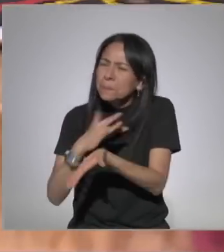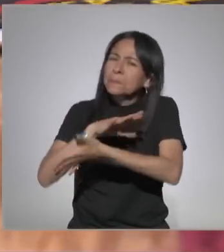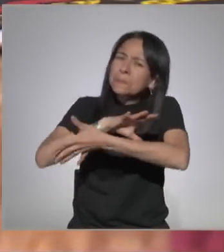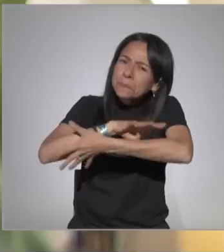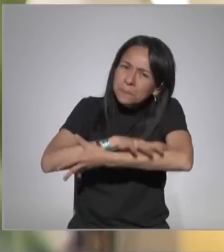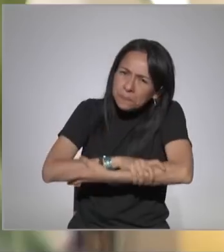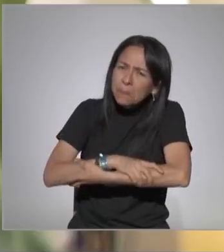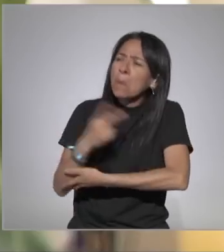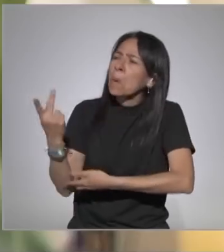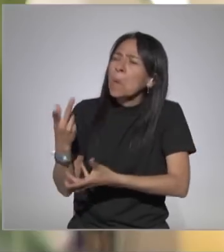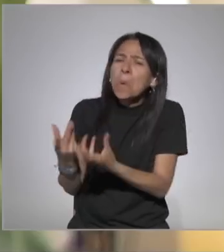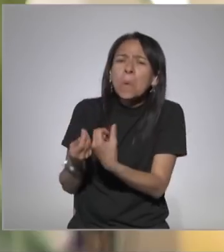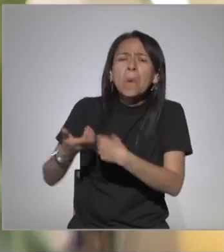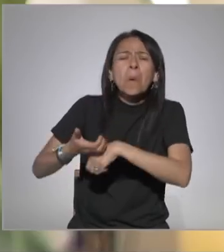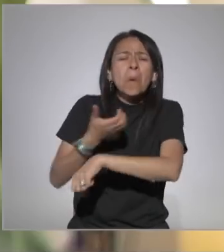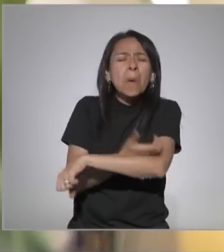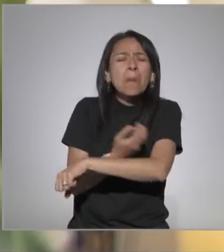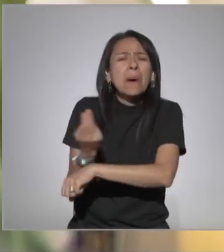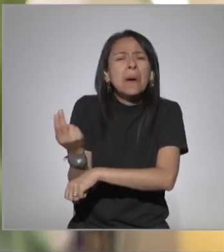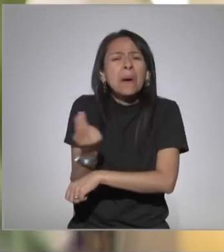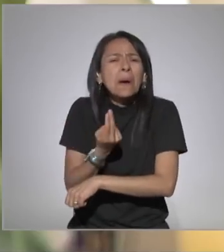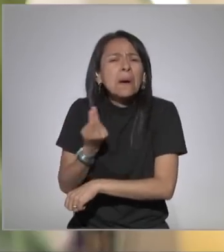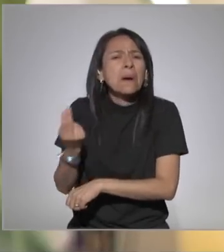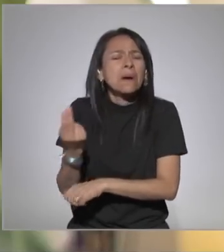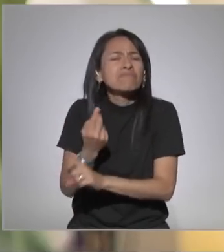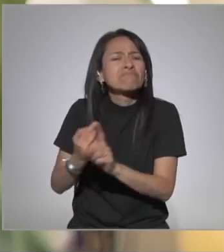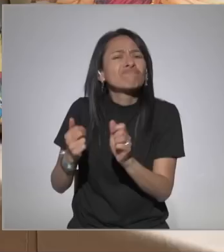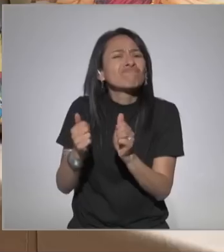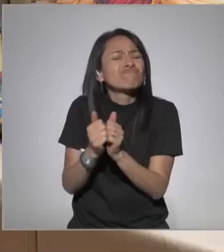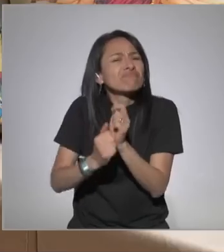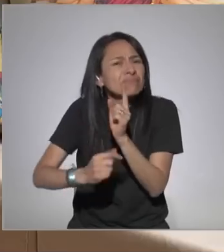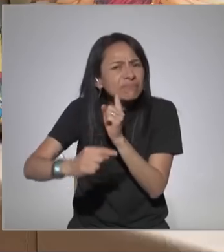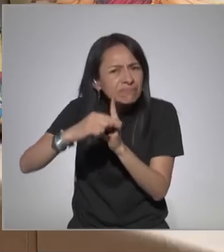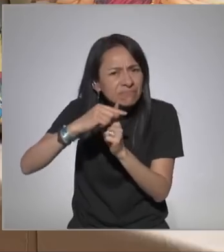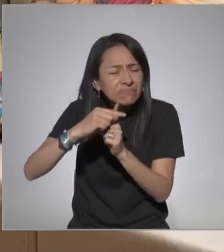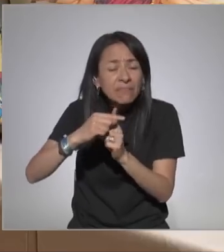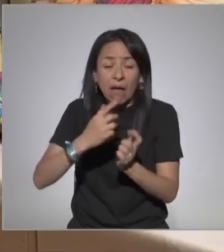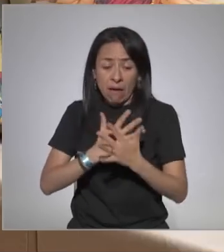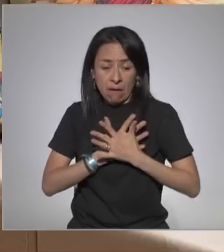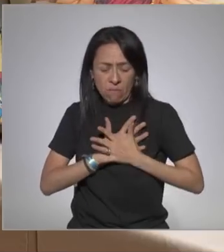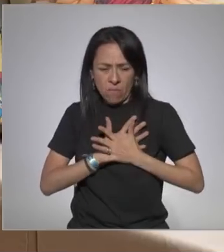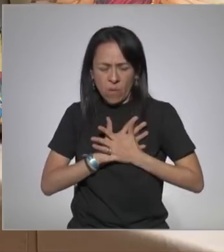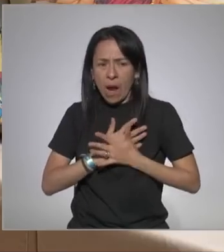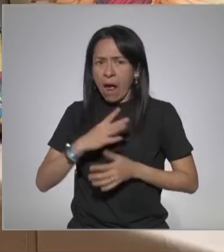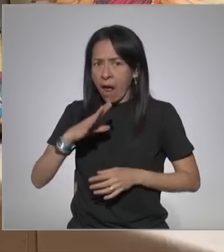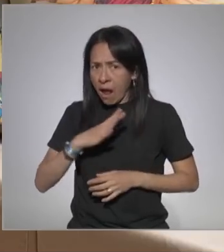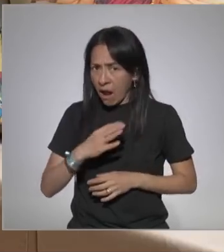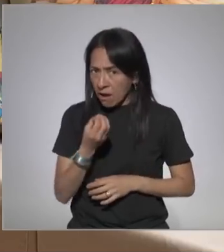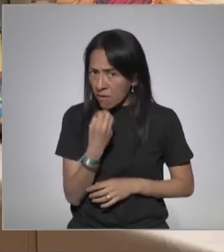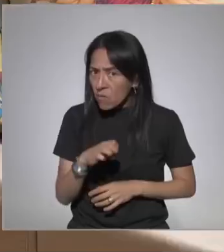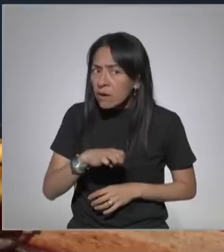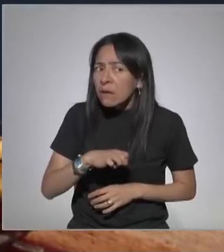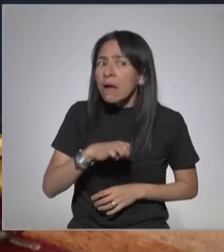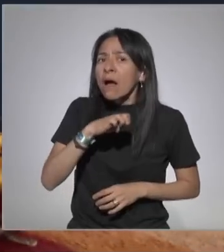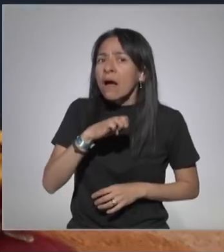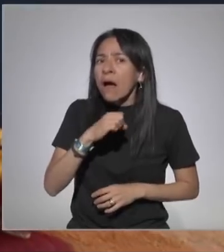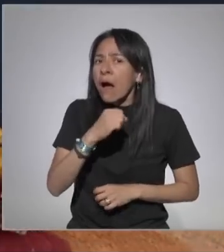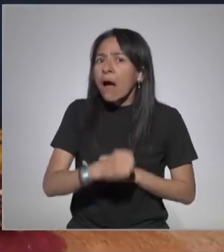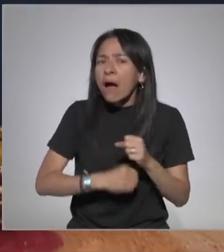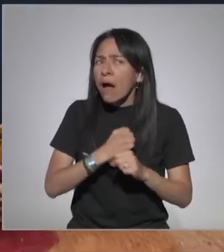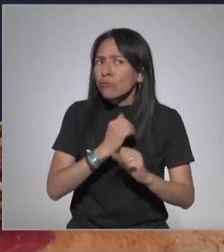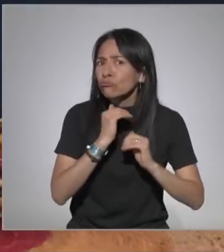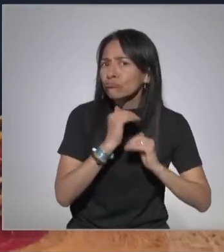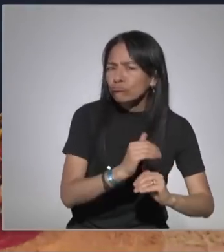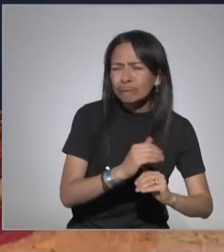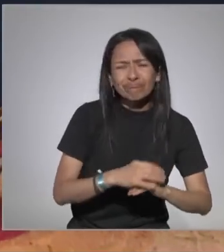¿no? Entonces, yo creo que el amor no tiene edad. El amor es un sentimiento que se puede vivir en cualquier